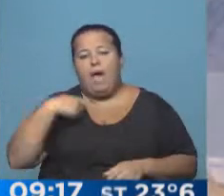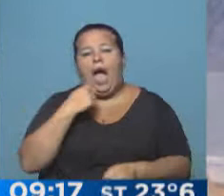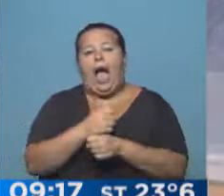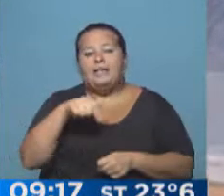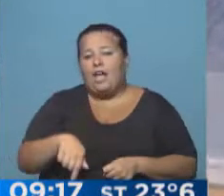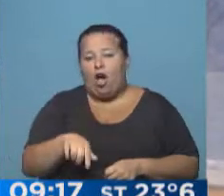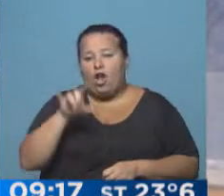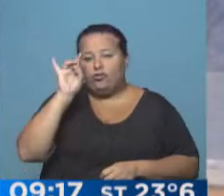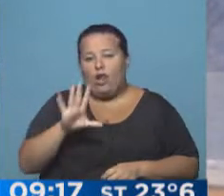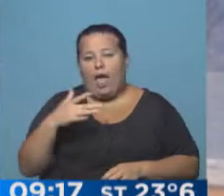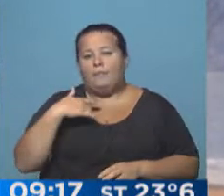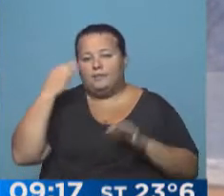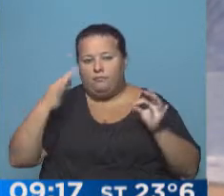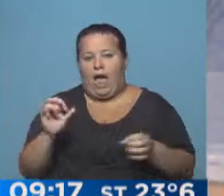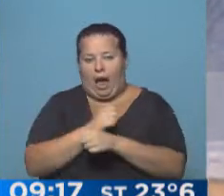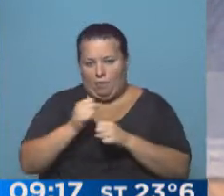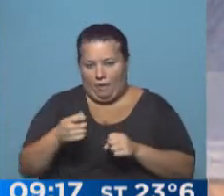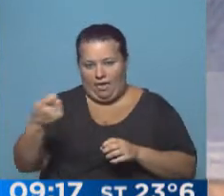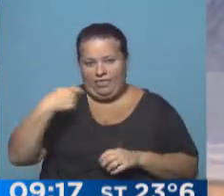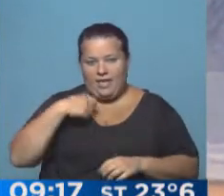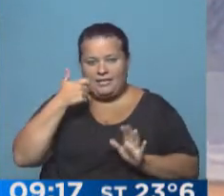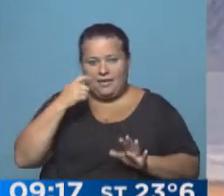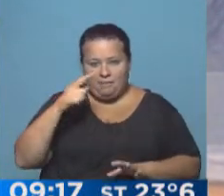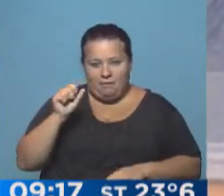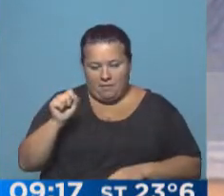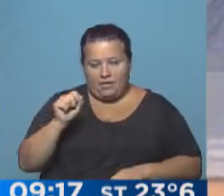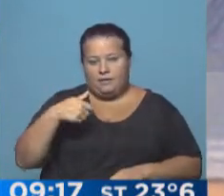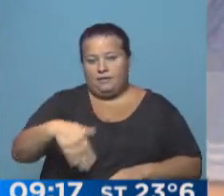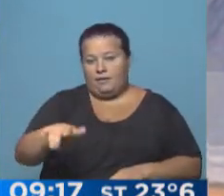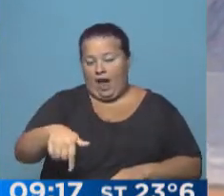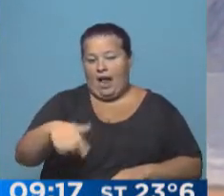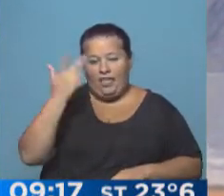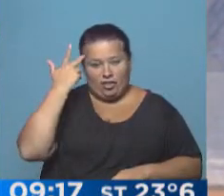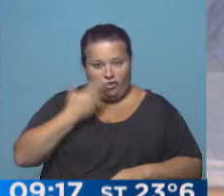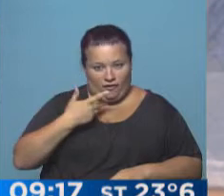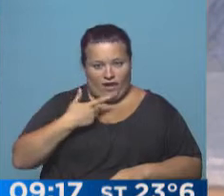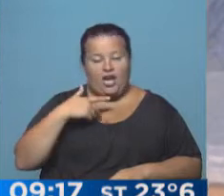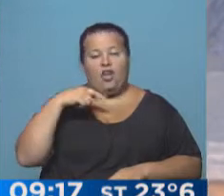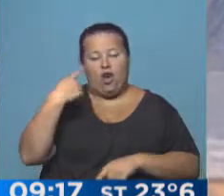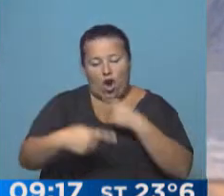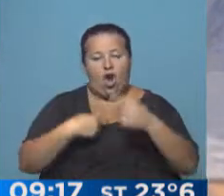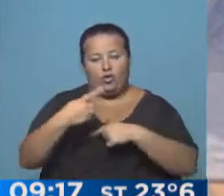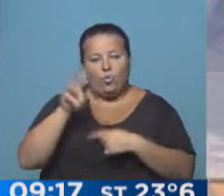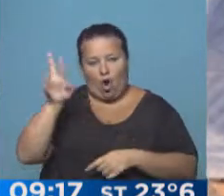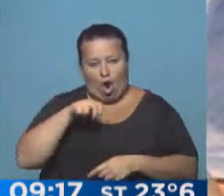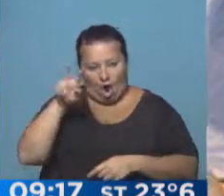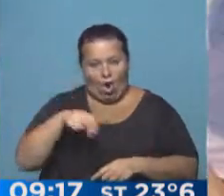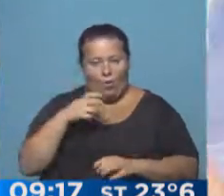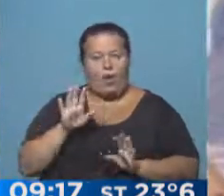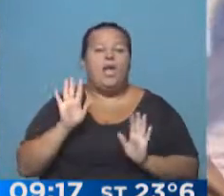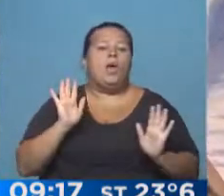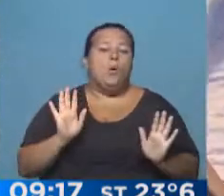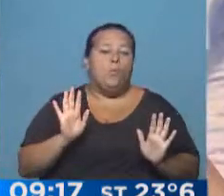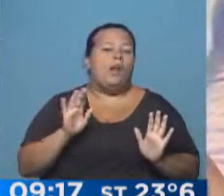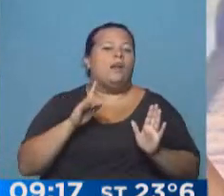ahora lo único que tenemos en concreto a partir de media hora del 18 febrero lo vamos a seguir continuando cobrando y